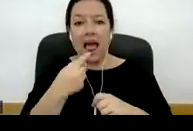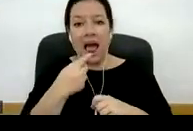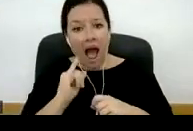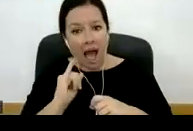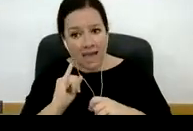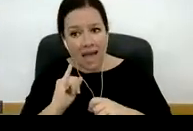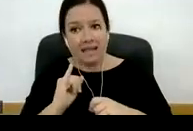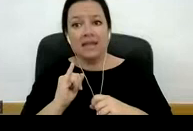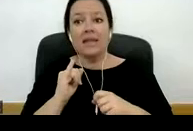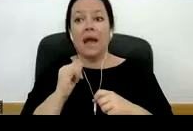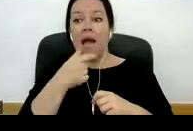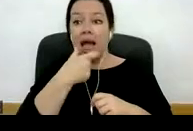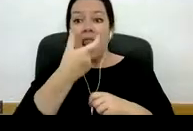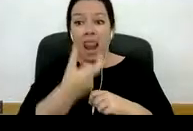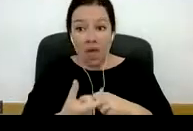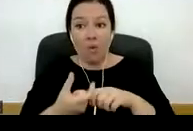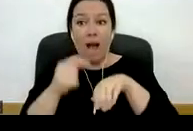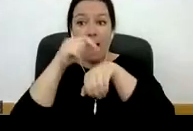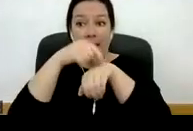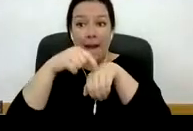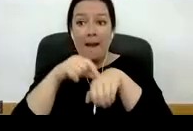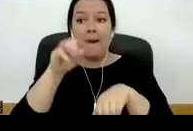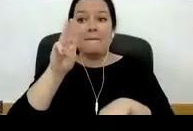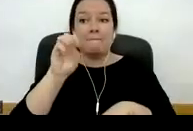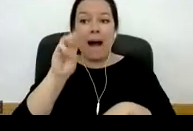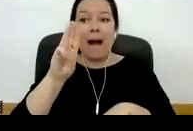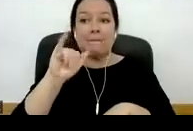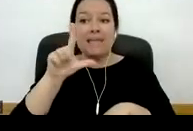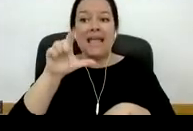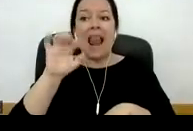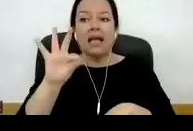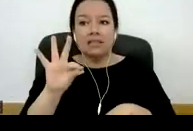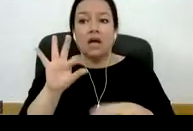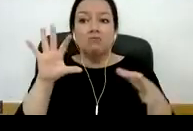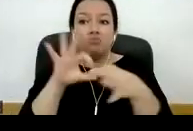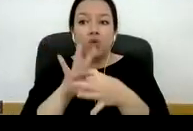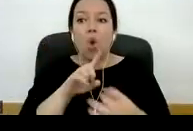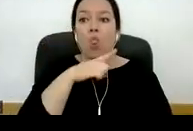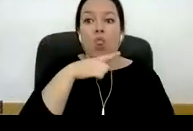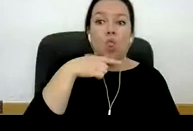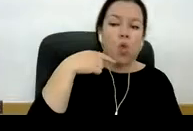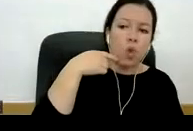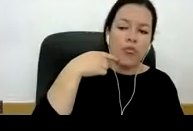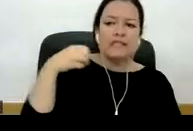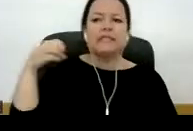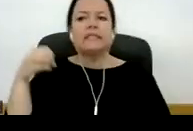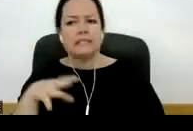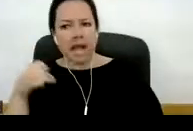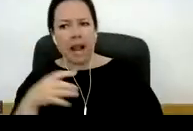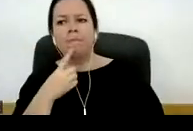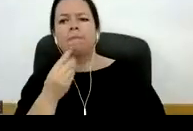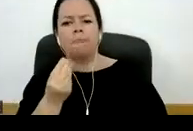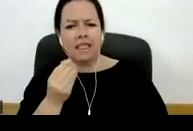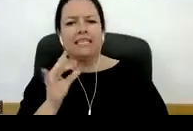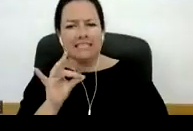Persisten las papilas gustativas fundamentalmente que captan los sabores dulces y salados, que son las que van a intentar potenciar